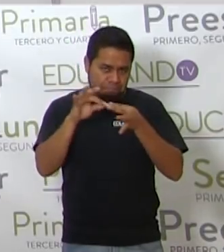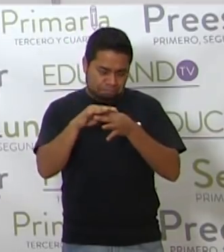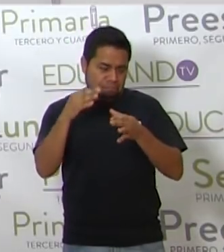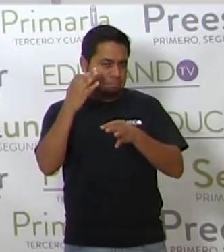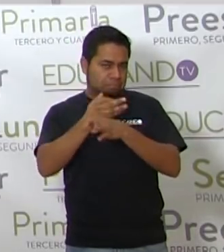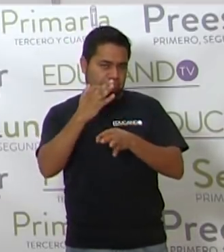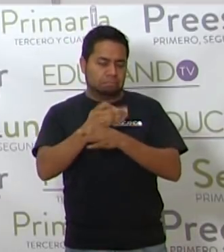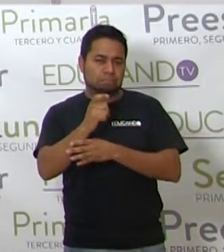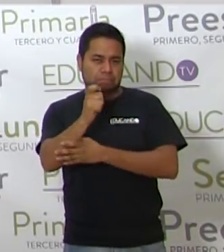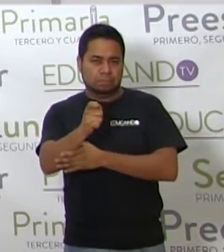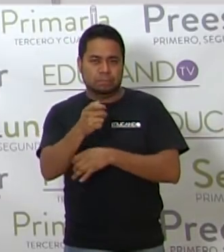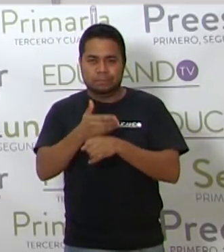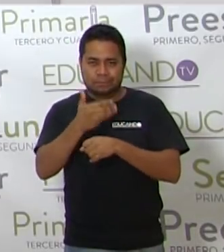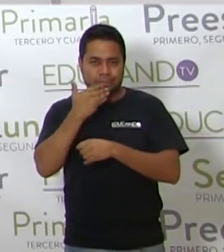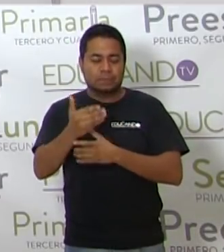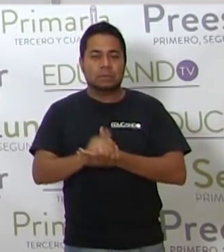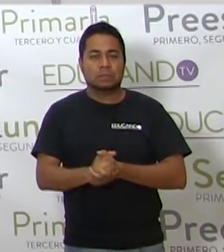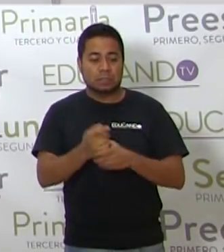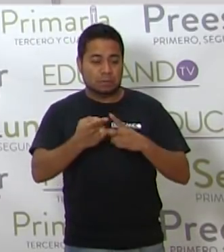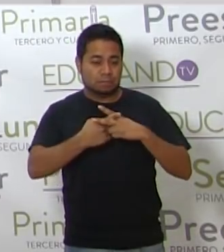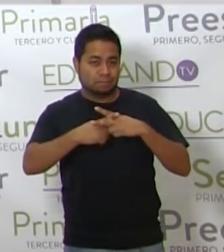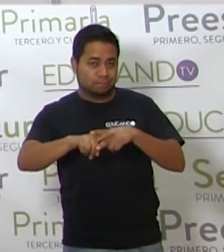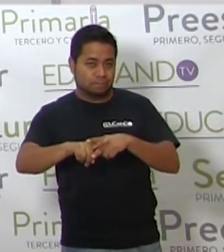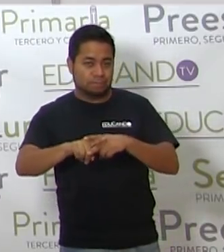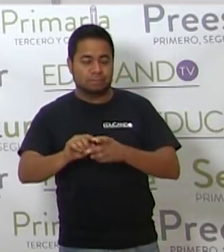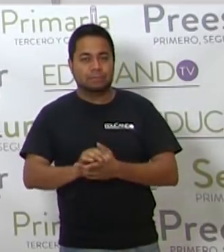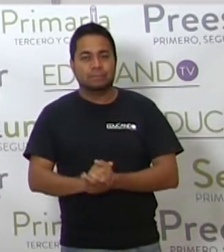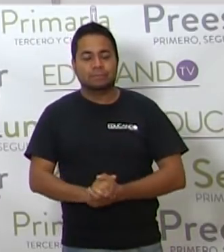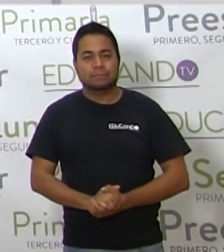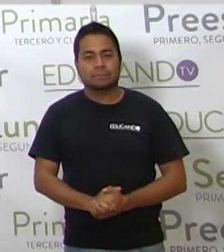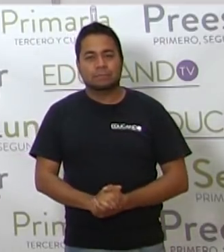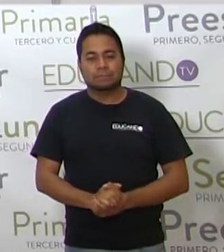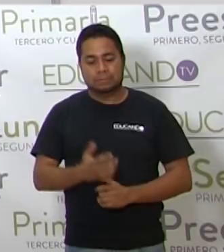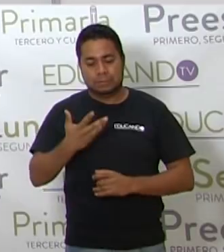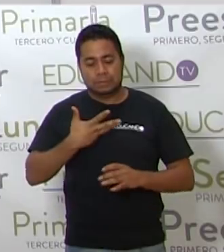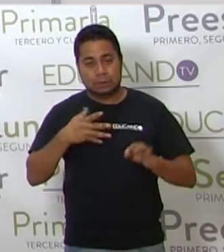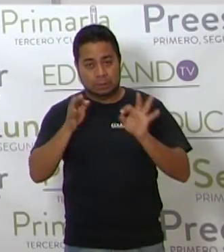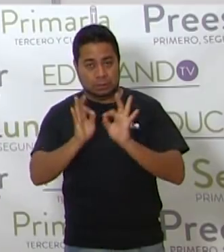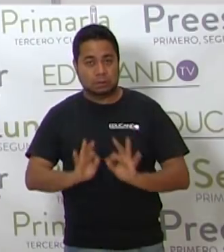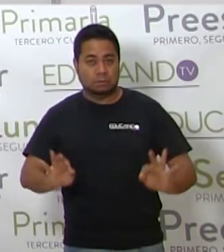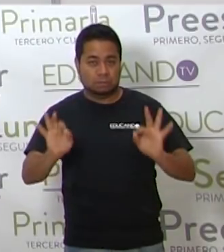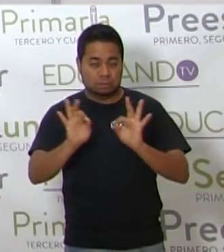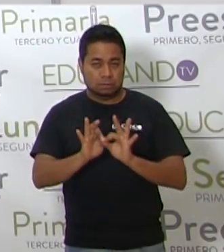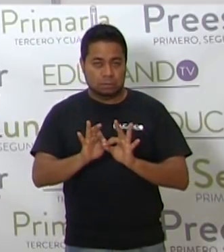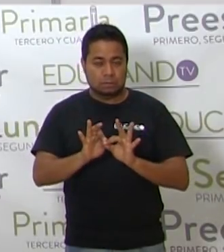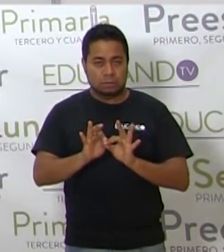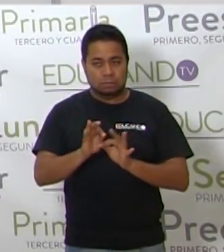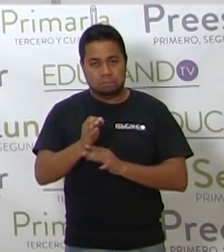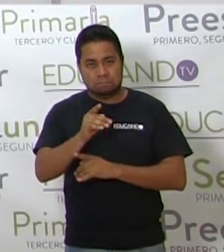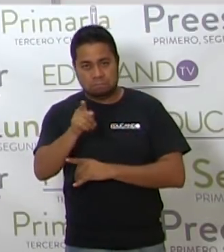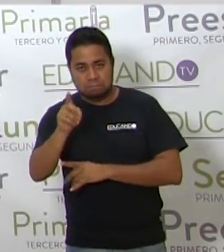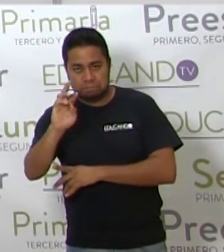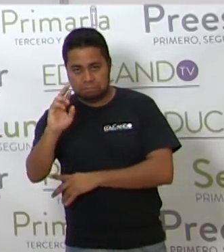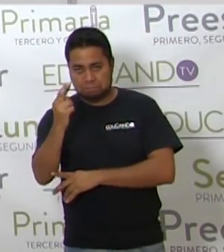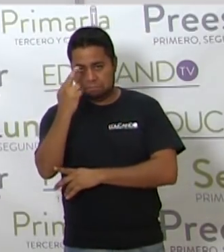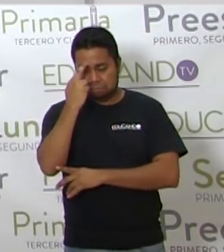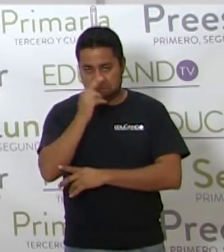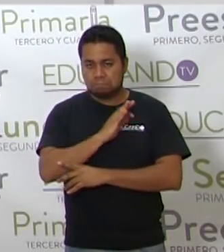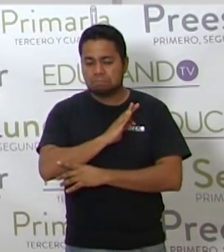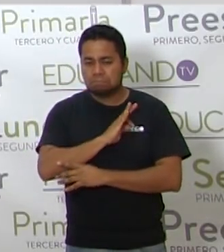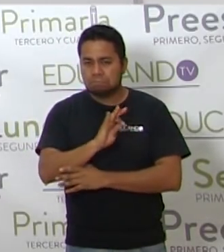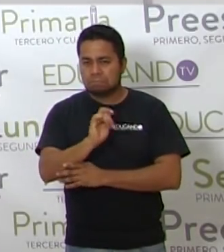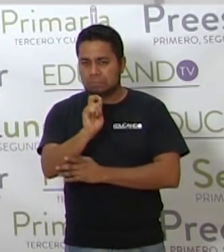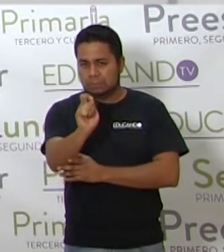sesión. Muy bien, vamos a iniciar. Es importante que tú puedas recordar muy